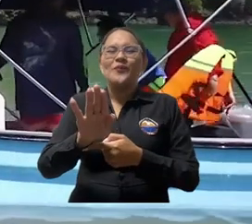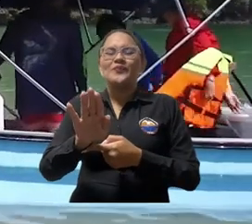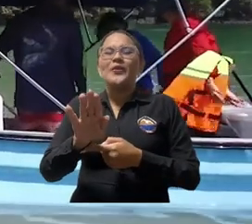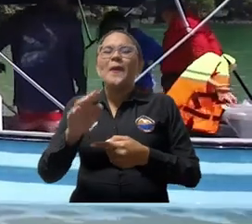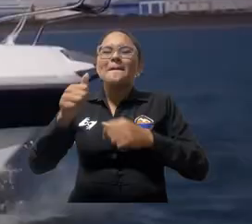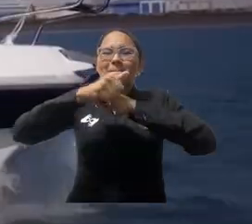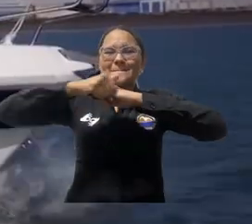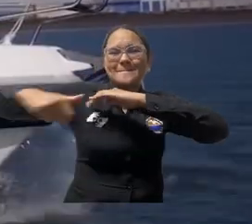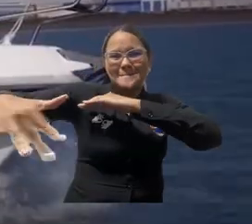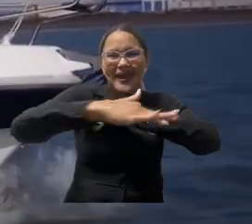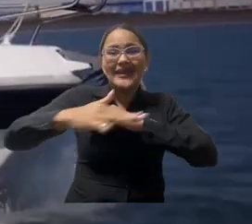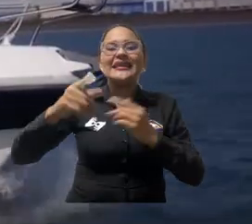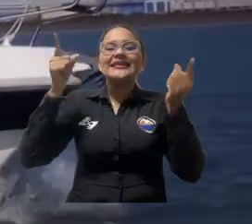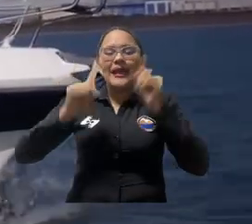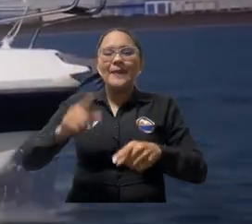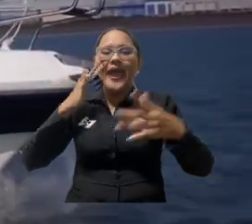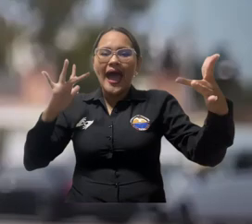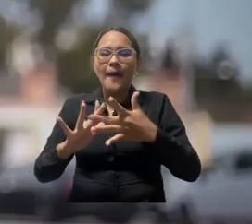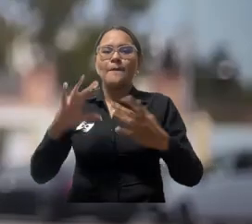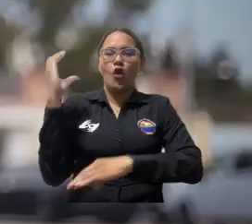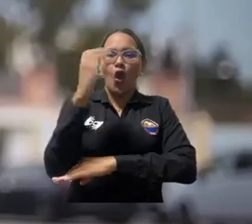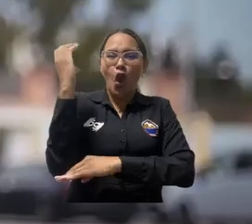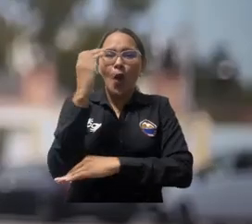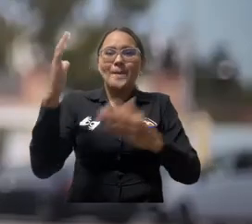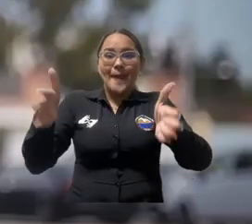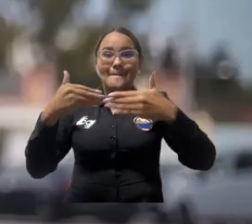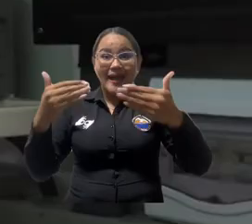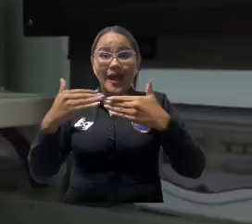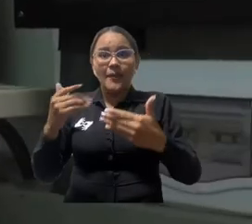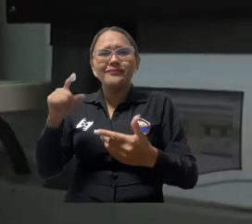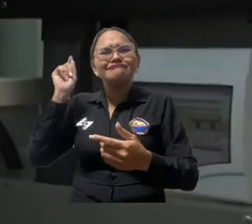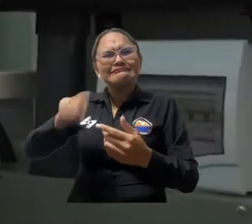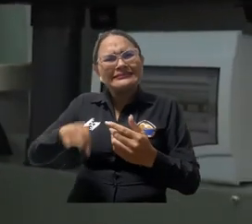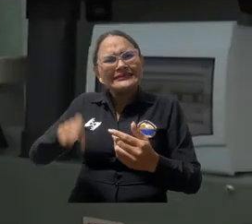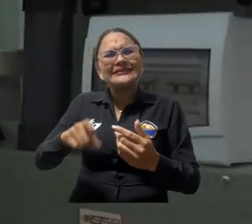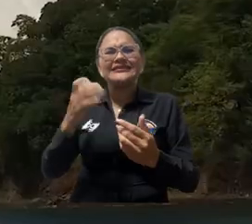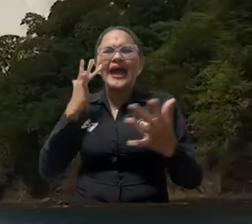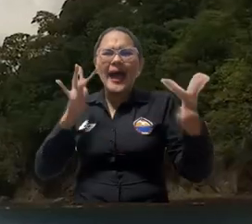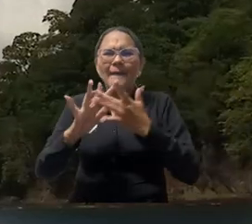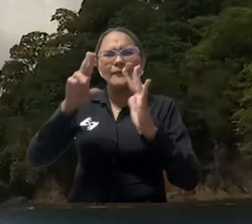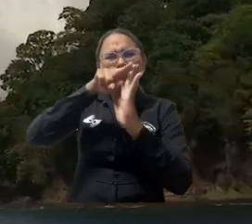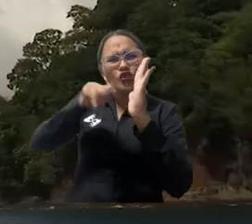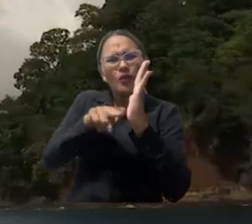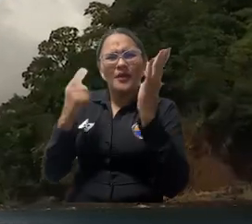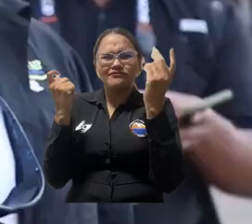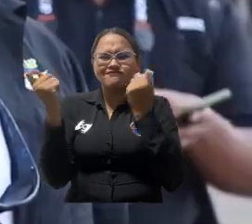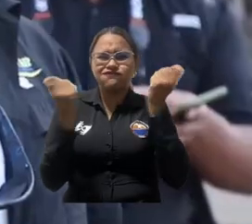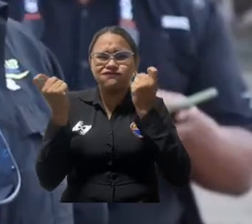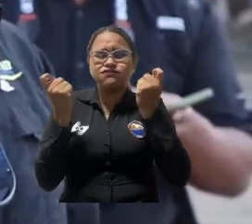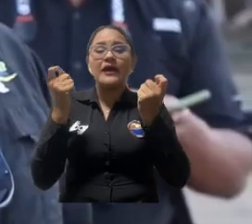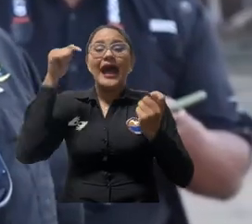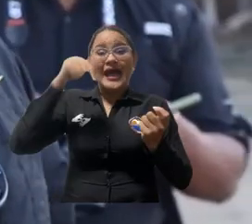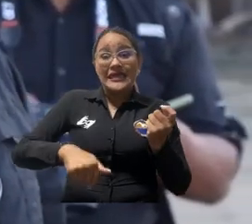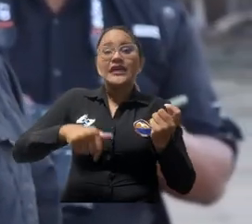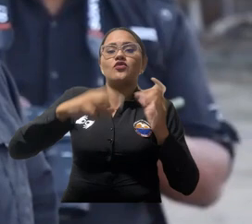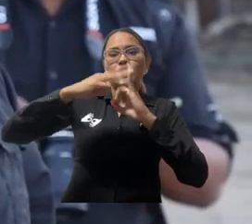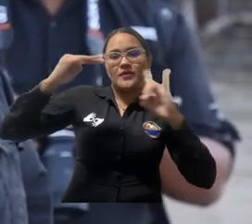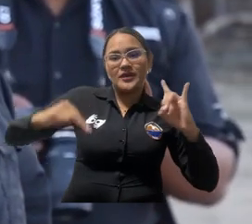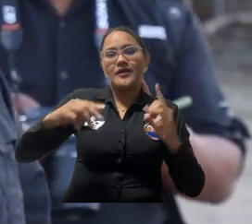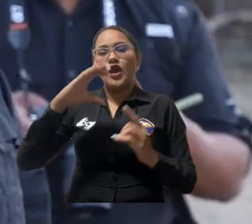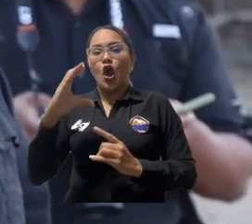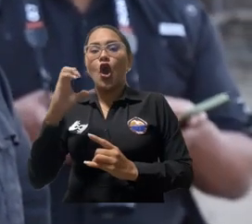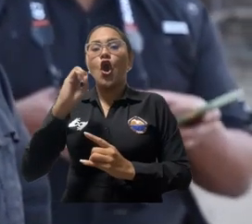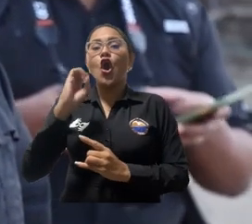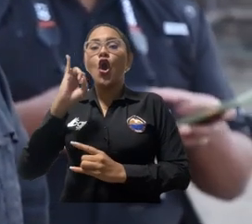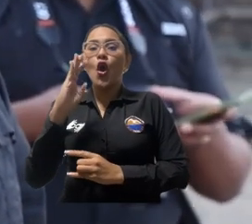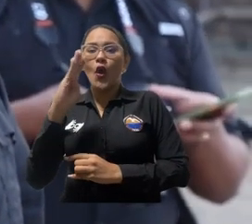CEIMAR, y ante la necesidad que tiene Colombia y Panamá de contar con una norma que regule el dominio público marino terrestre, la Alma Mater y